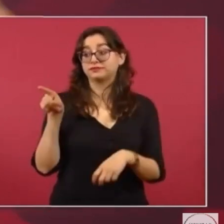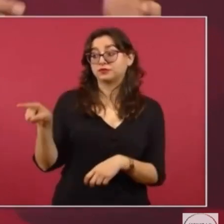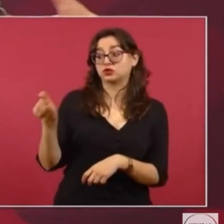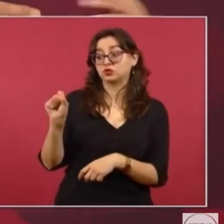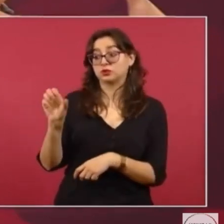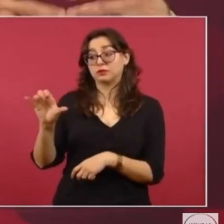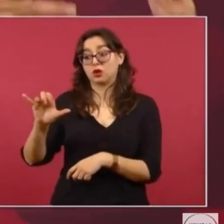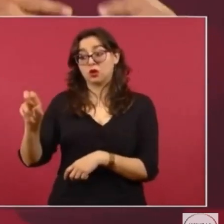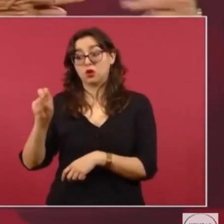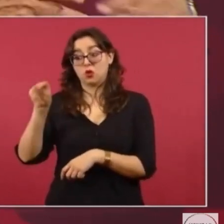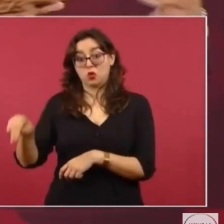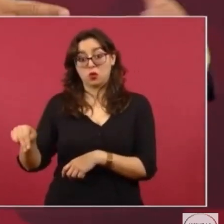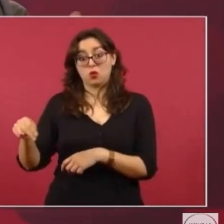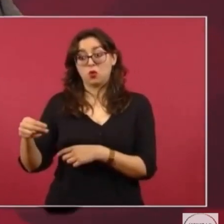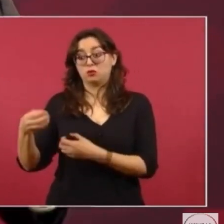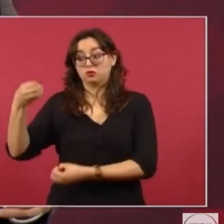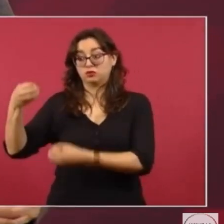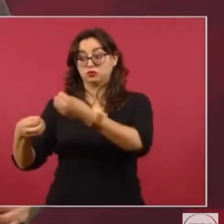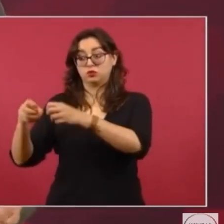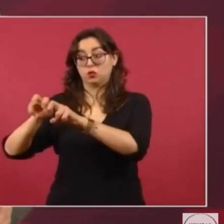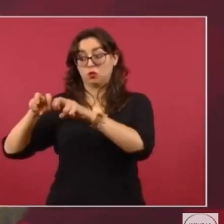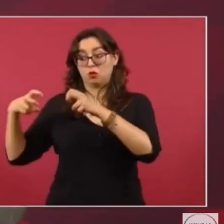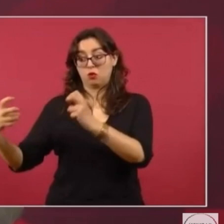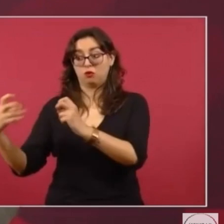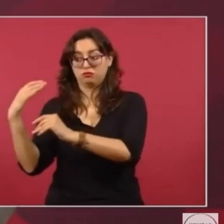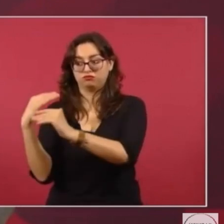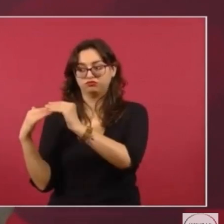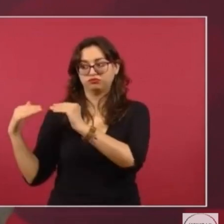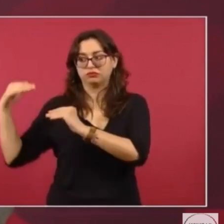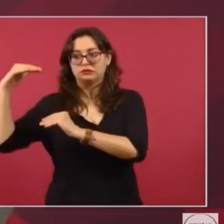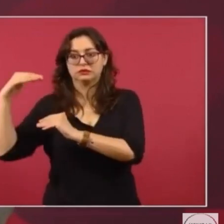que liberan a presuntos delincuentes,